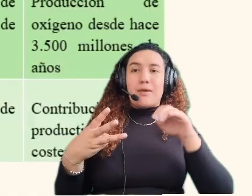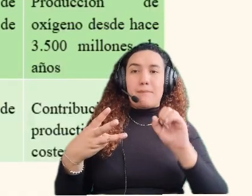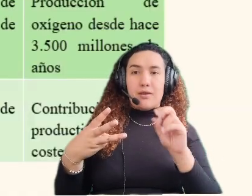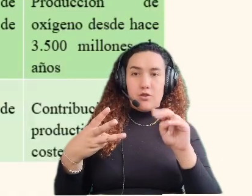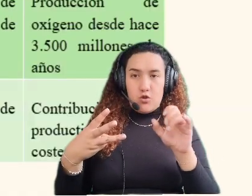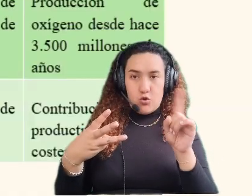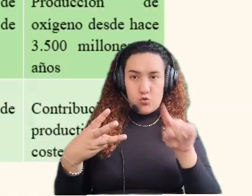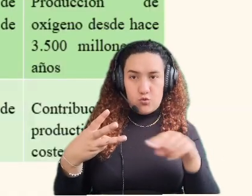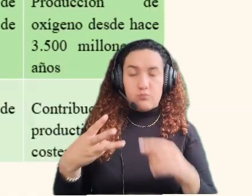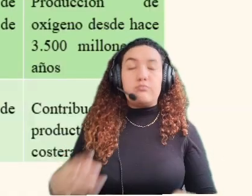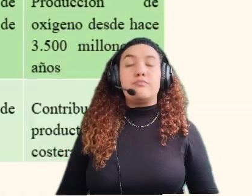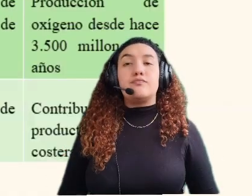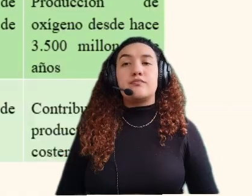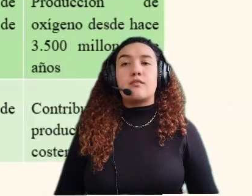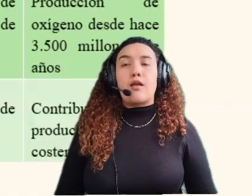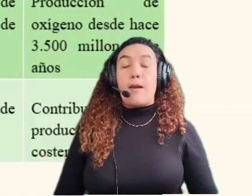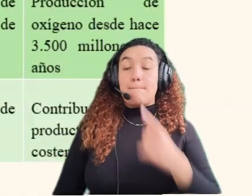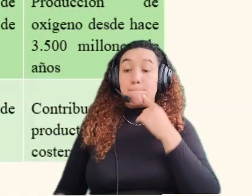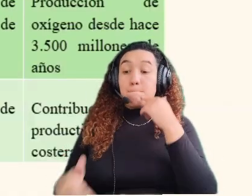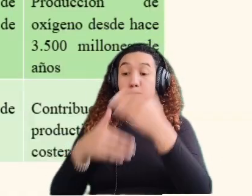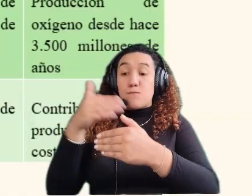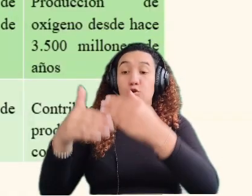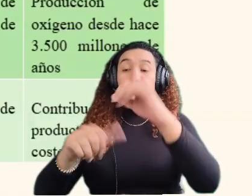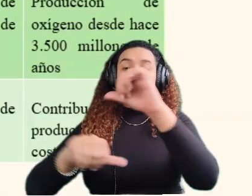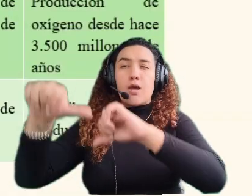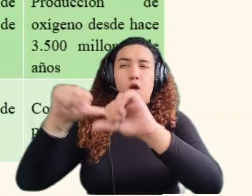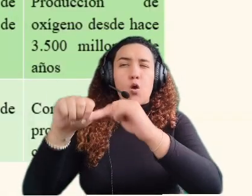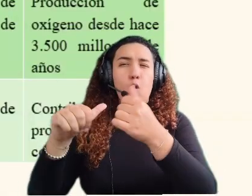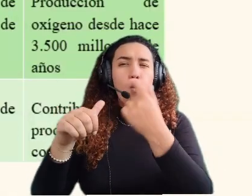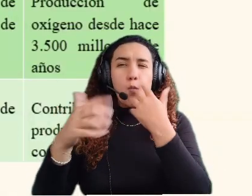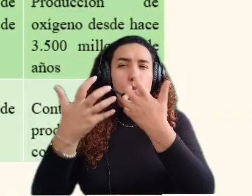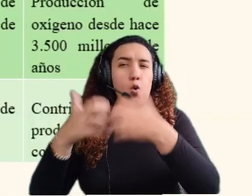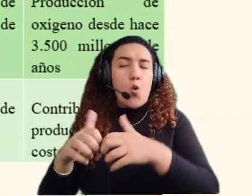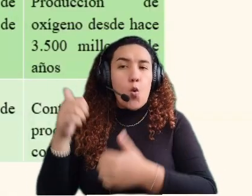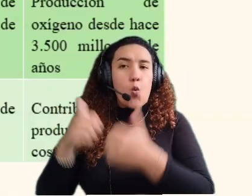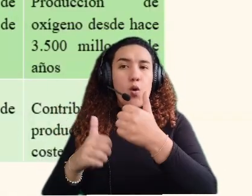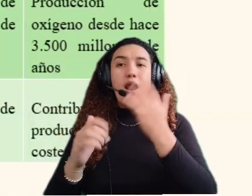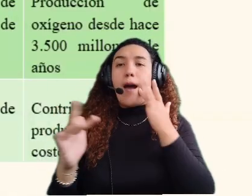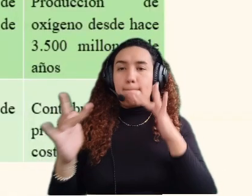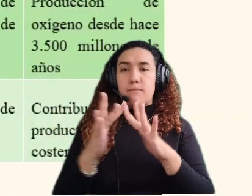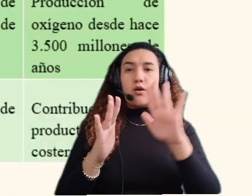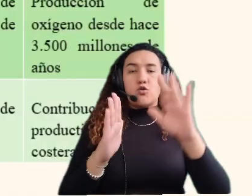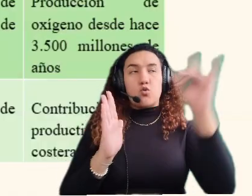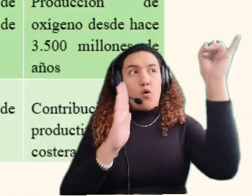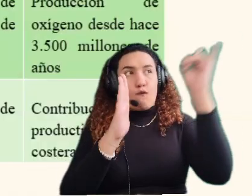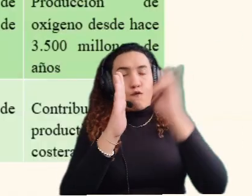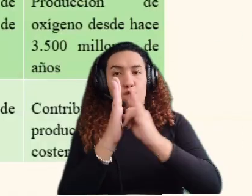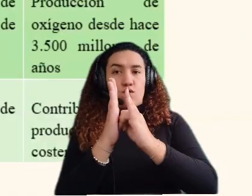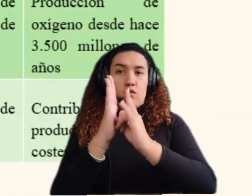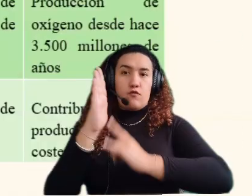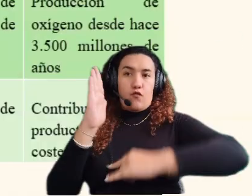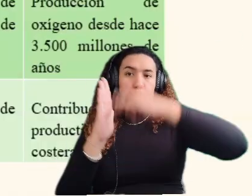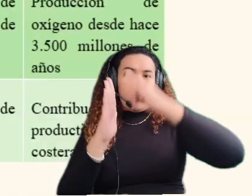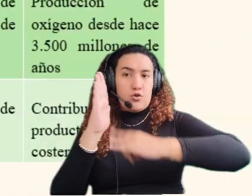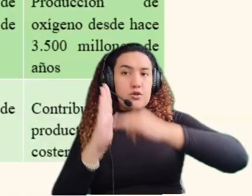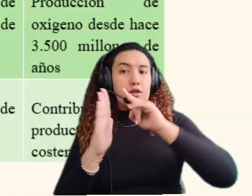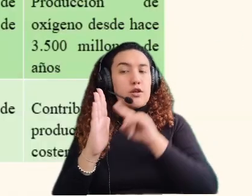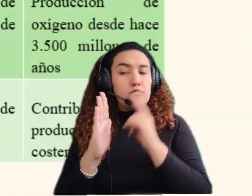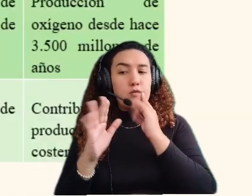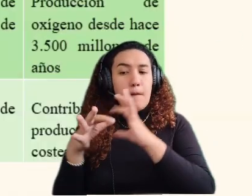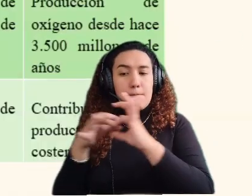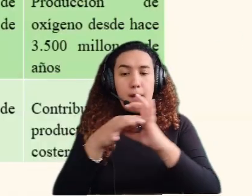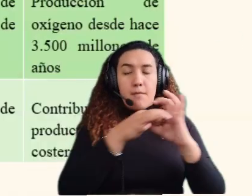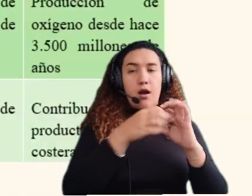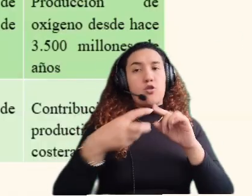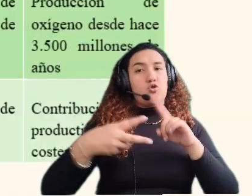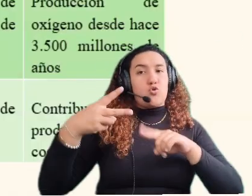procesos bioquímicos esenciales de nuestro fitoplancton es la fotosíntesis, que consta de dos fases